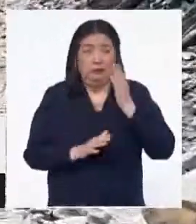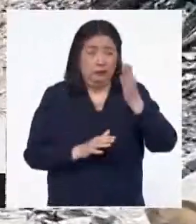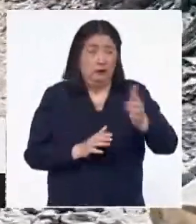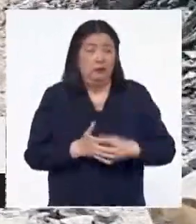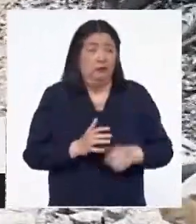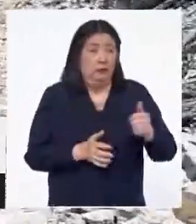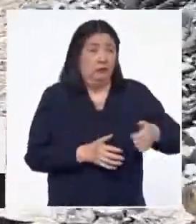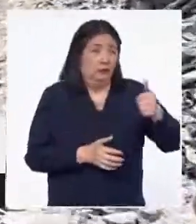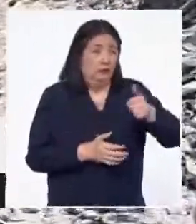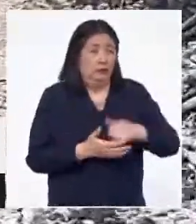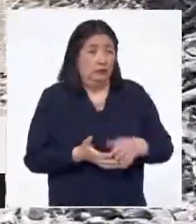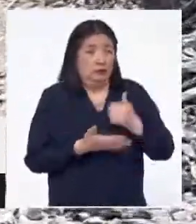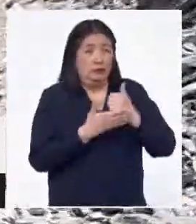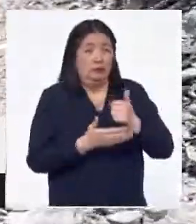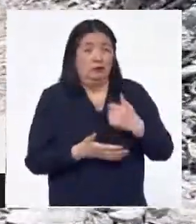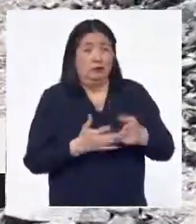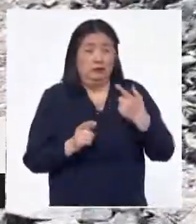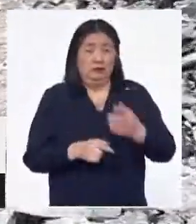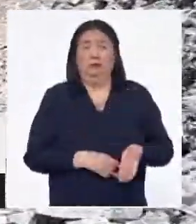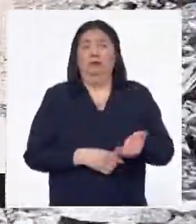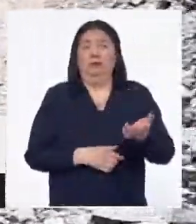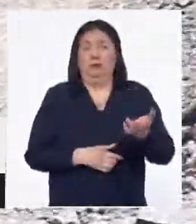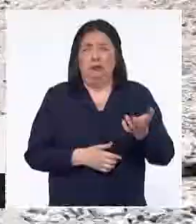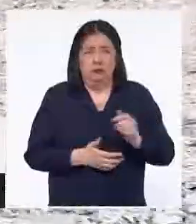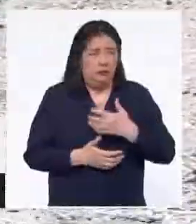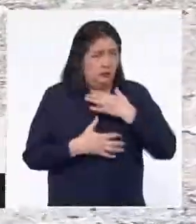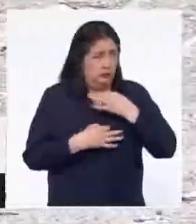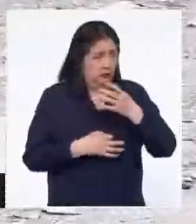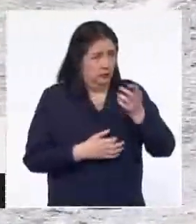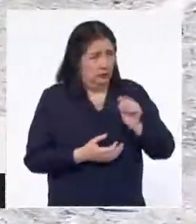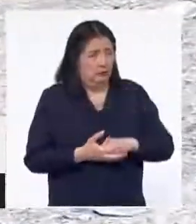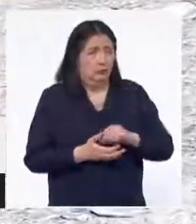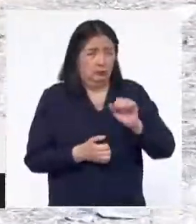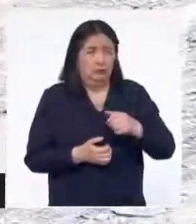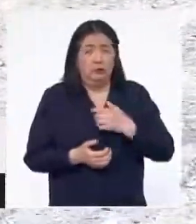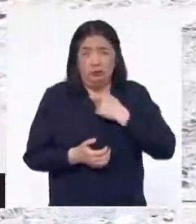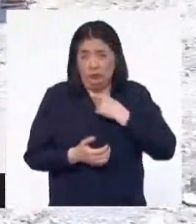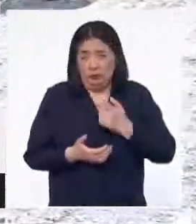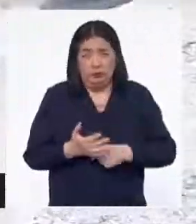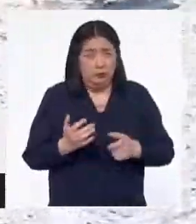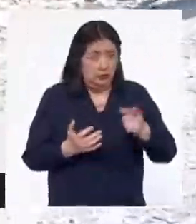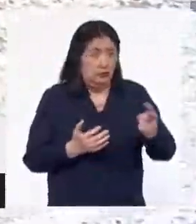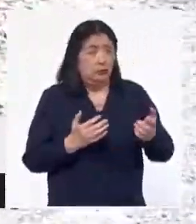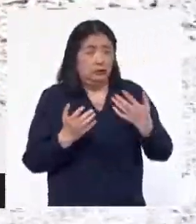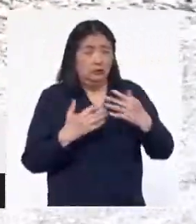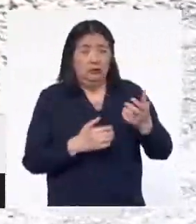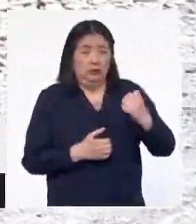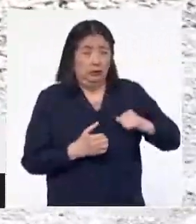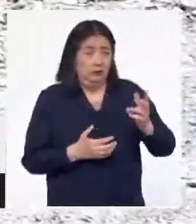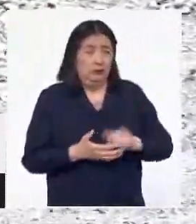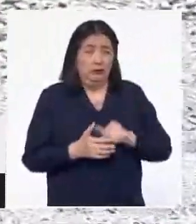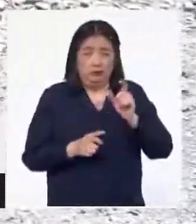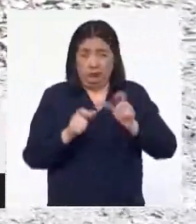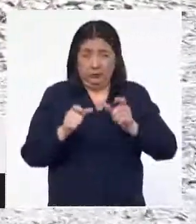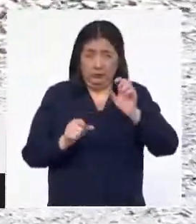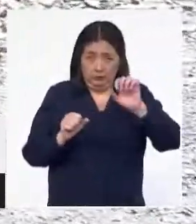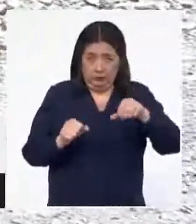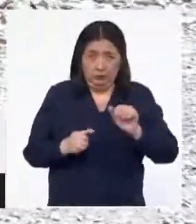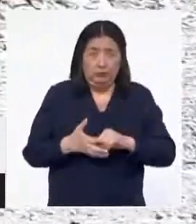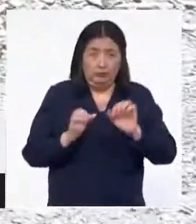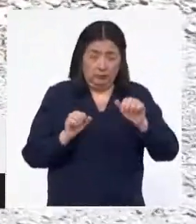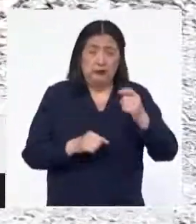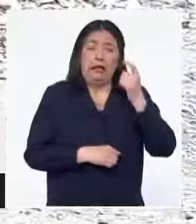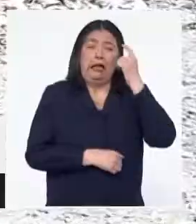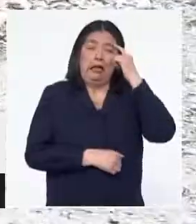ofrecieron ayuda. Lo que sí me parece interesante, que me gustaría reforzar con el alcalde, es que hay gente que sí ha